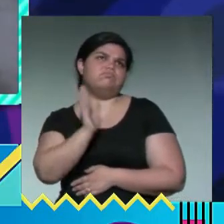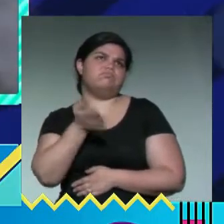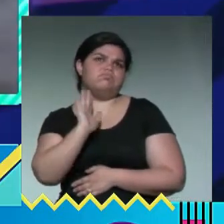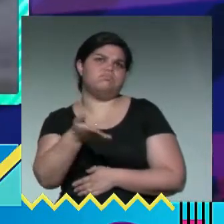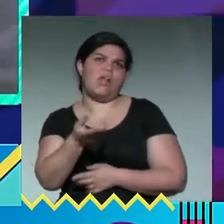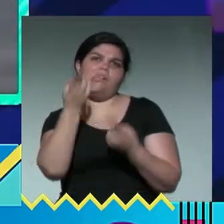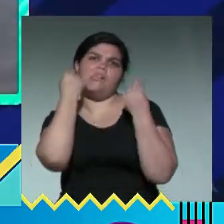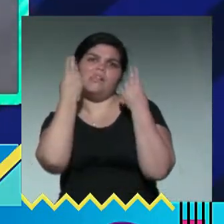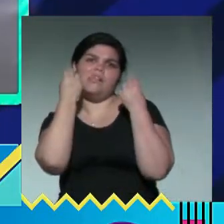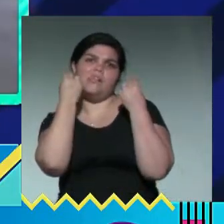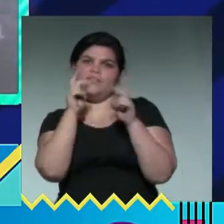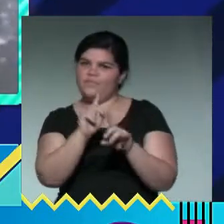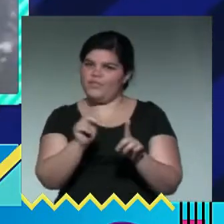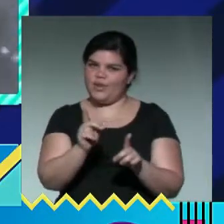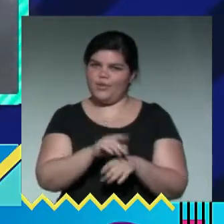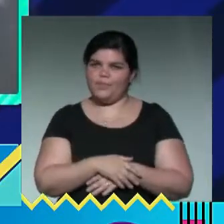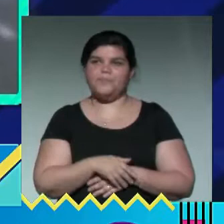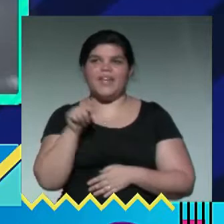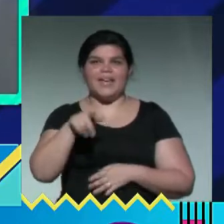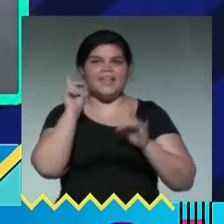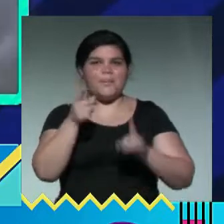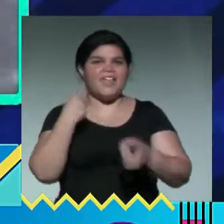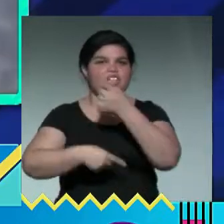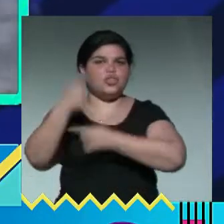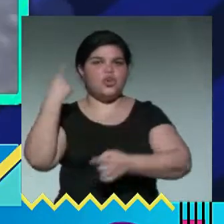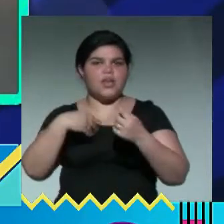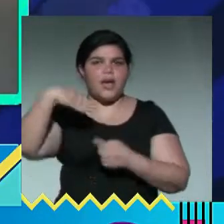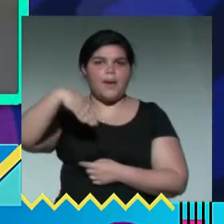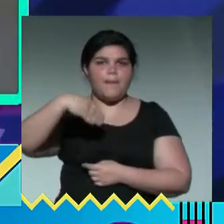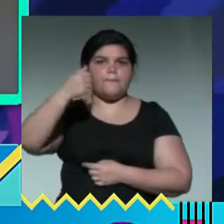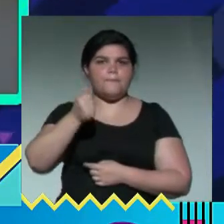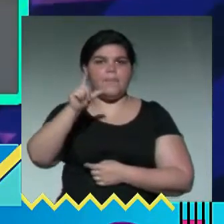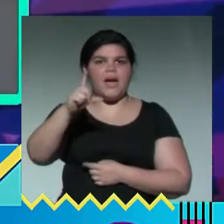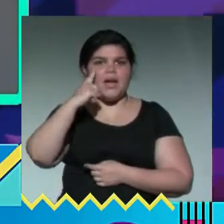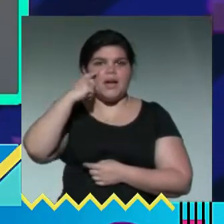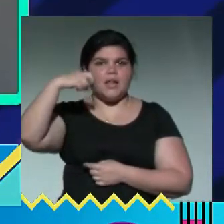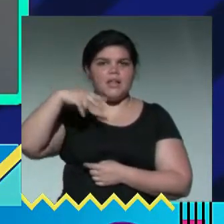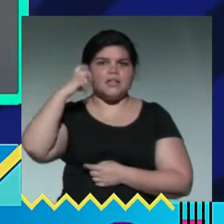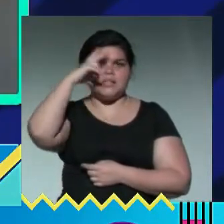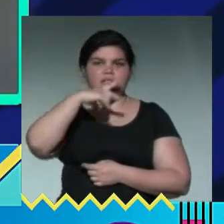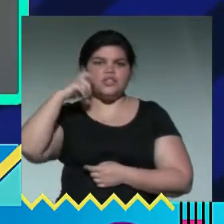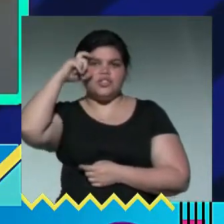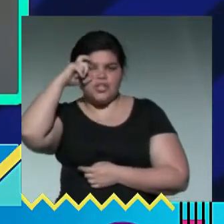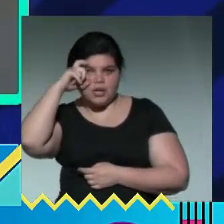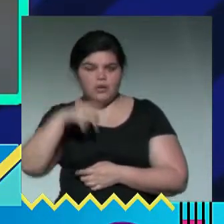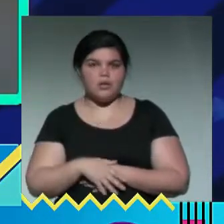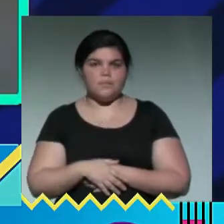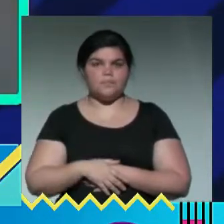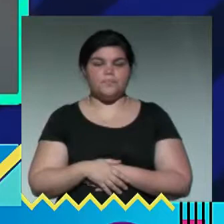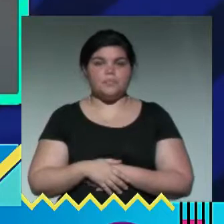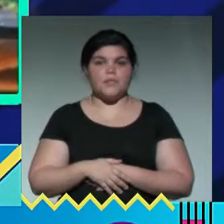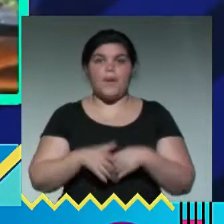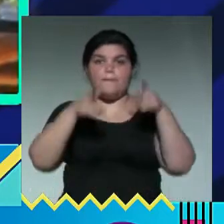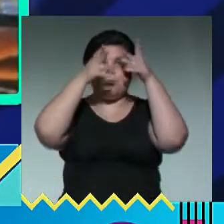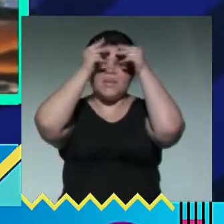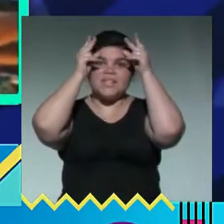¿no? Y ahí entra la historia de Malinche, ¿no? Tan conocida la historia de Malinche, la princesa azteca, que habla náhuatl,